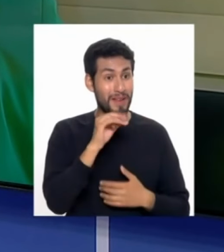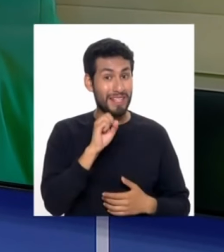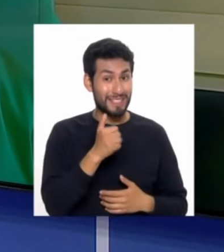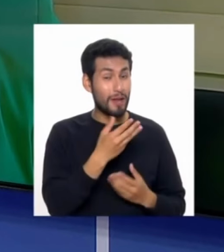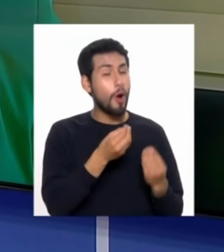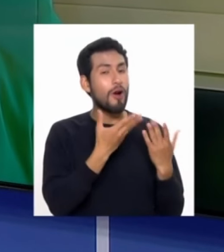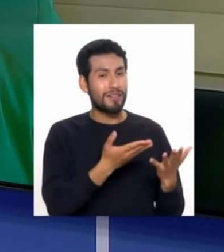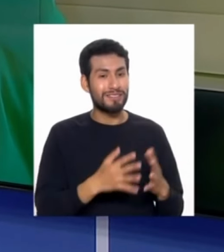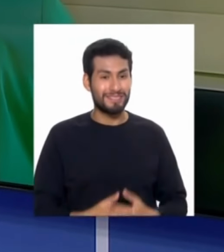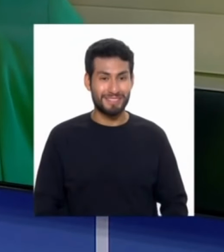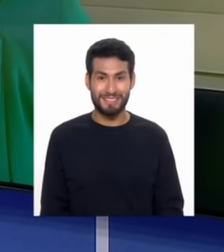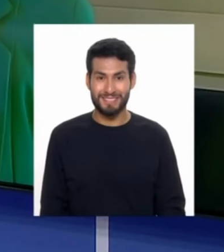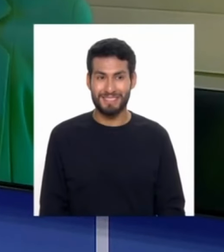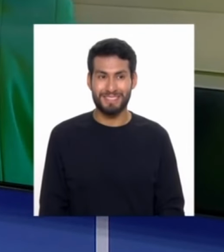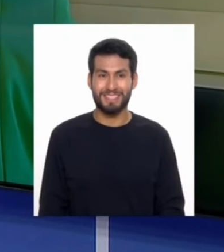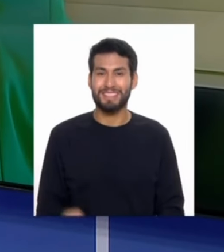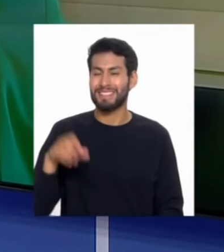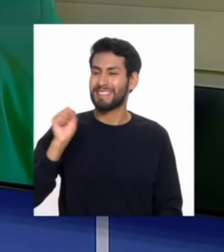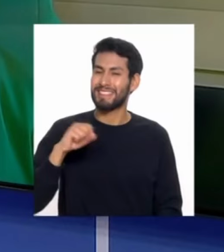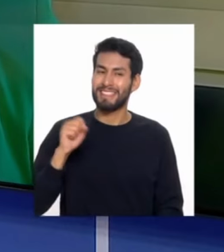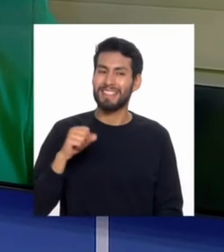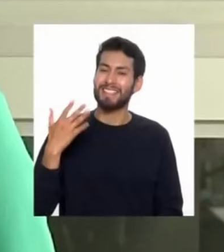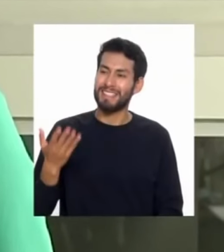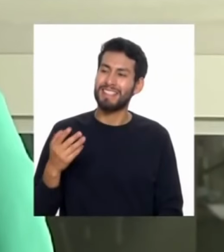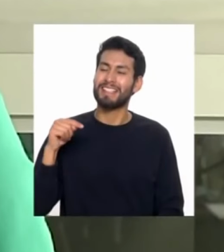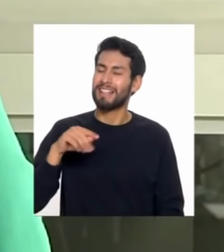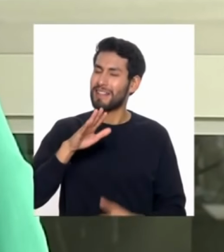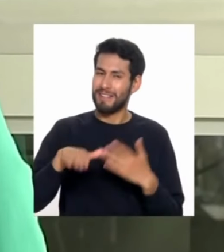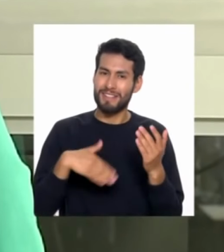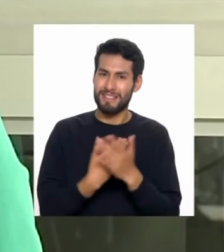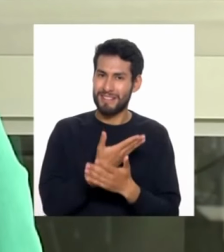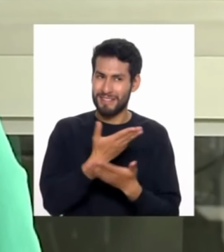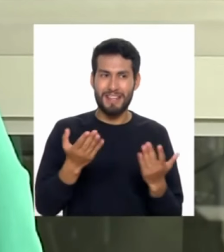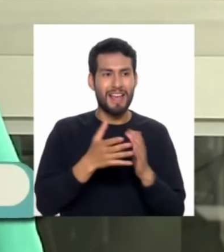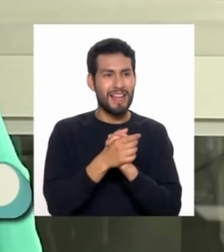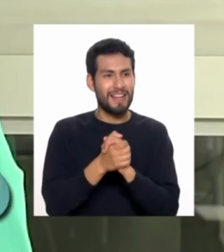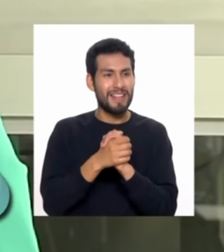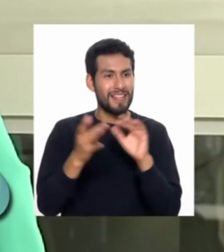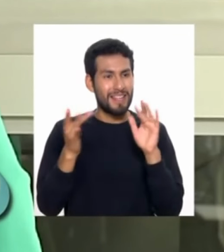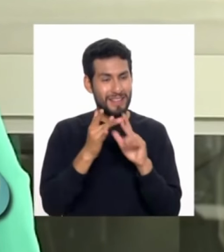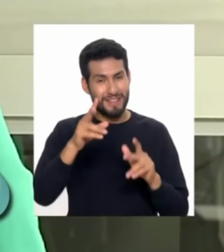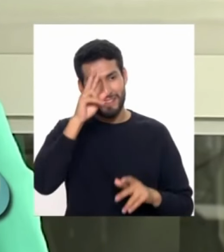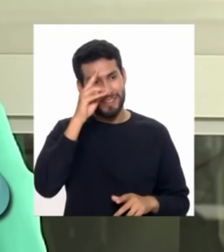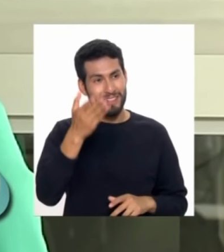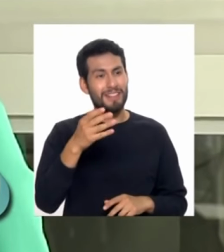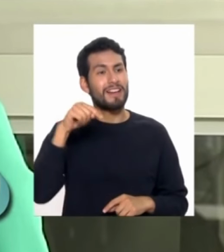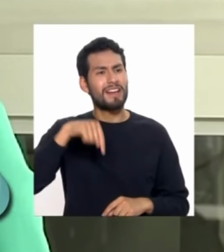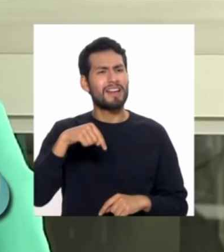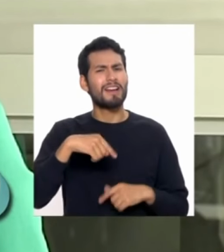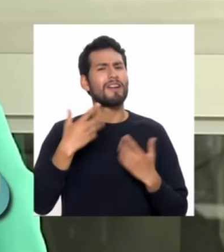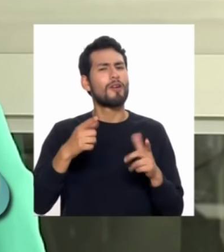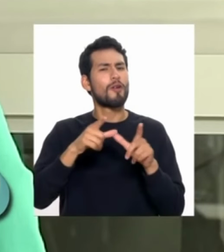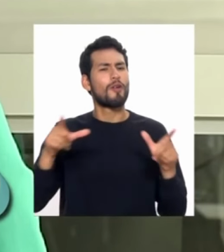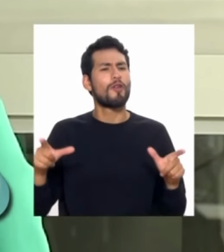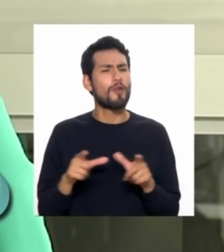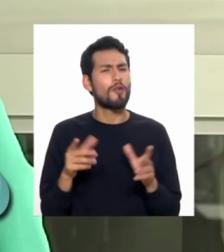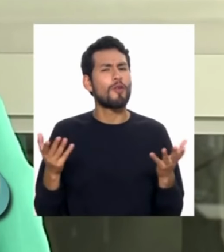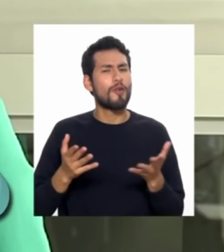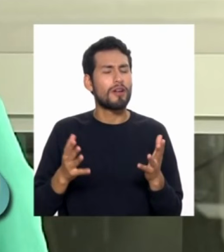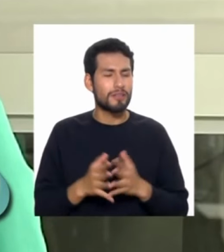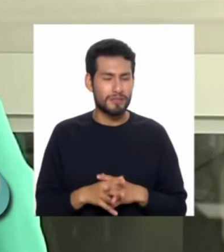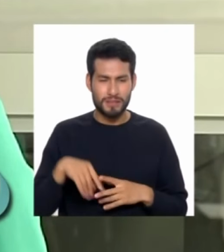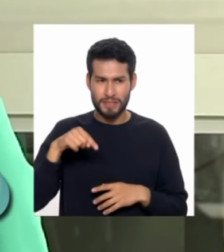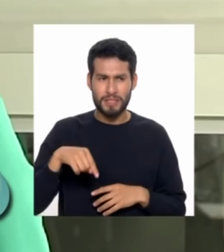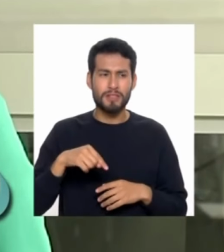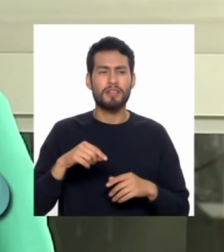estás? Así es, Christopher, Fátima y a todos nuestros amigos de Conecta Perú. Esta mañana nos encontramos